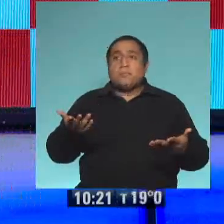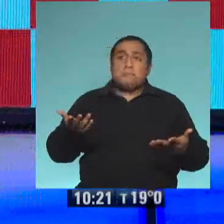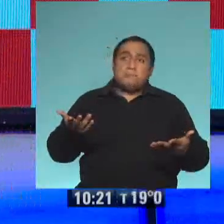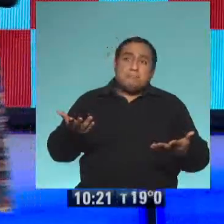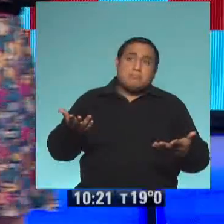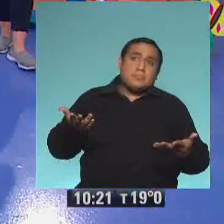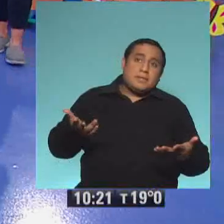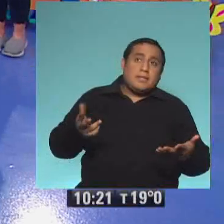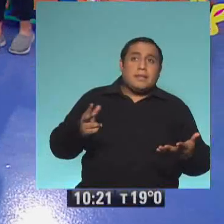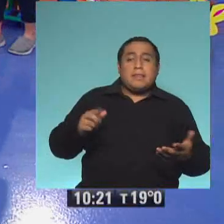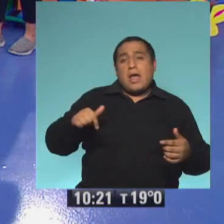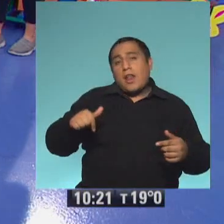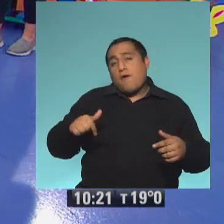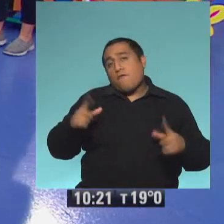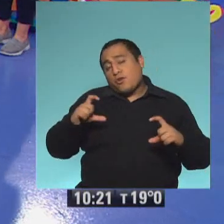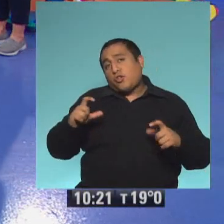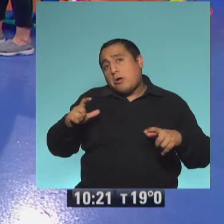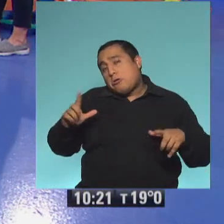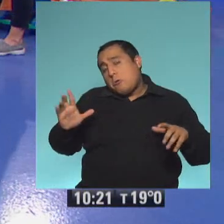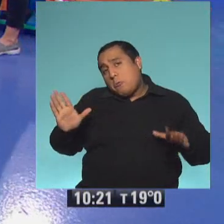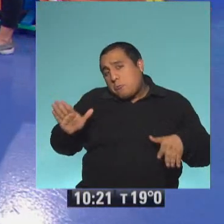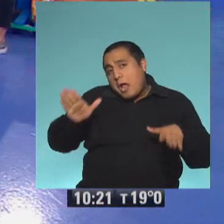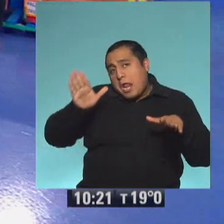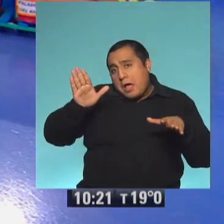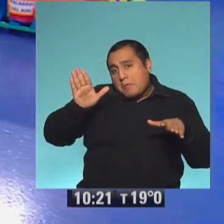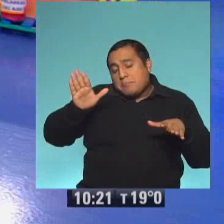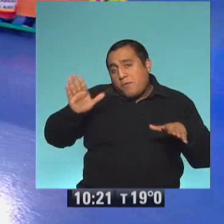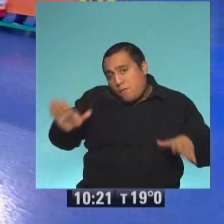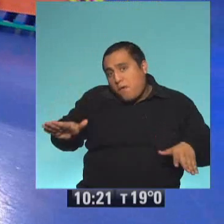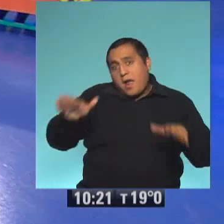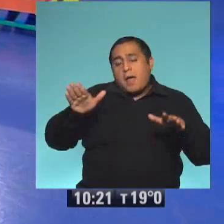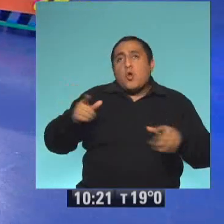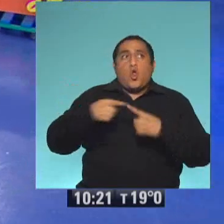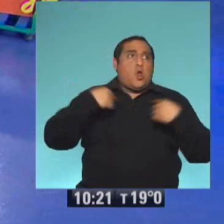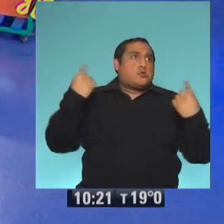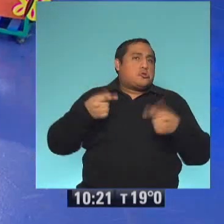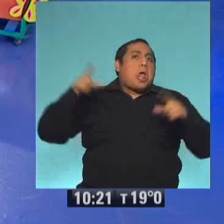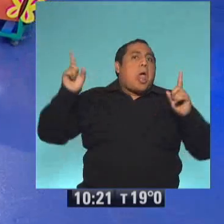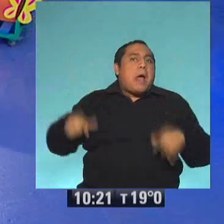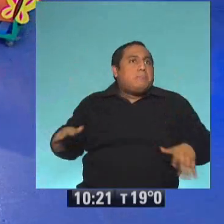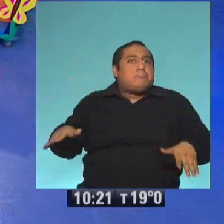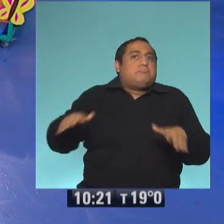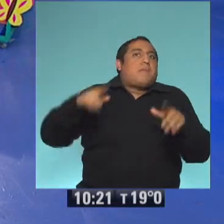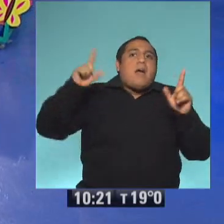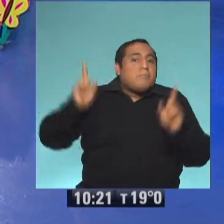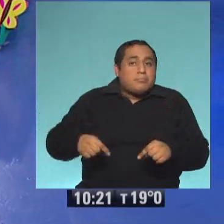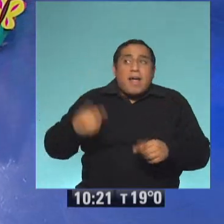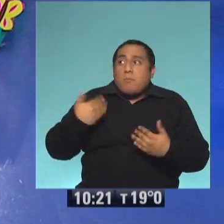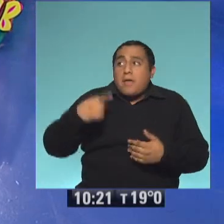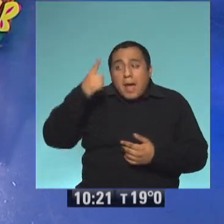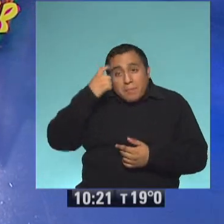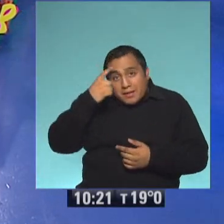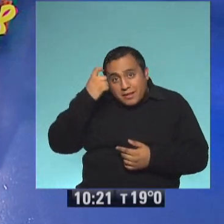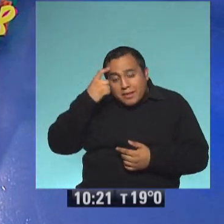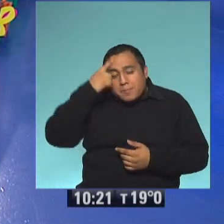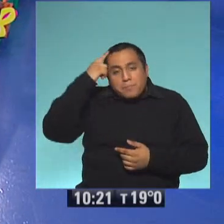la foto volando? Sí, sí, claro. Volar. Y en lo casa también. Pero nosotras no sabemos volar. Bueno, vamos a ver si podemos aprender. Entonces, acuérdense, se